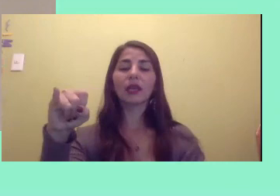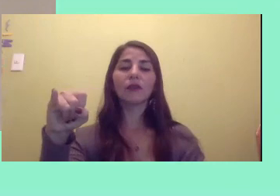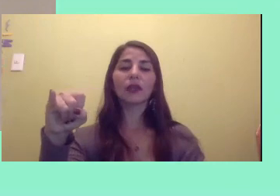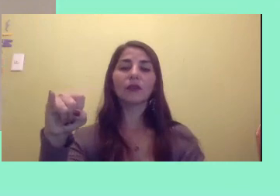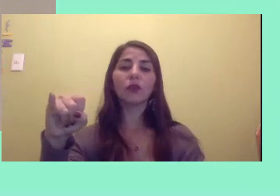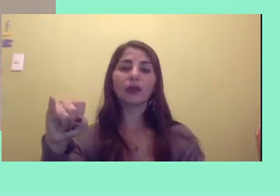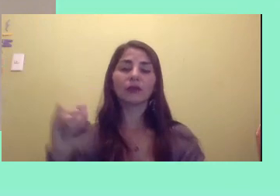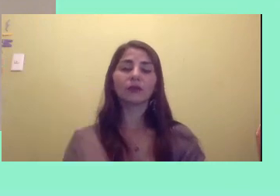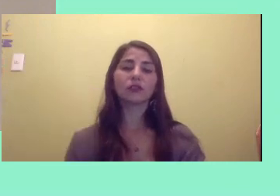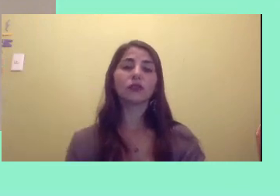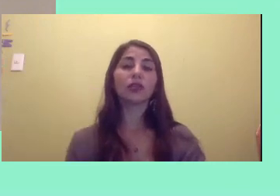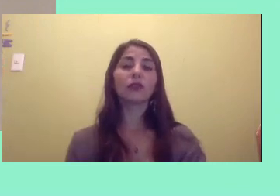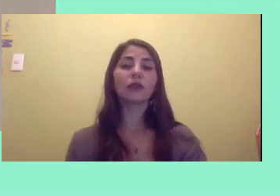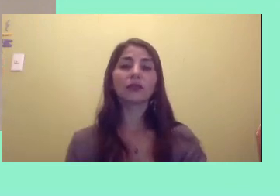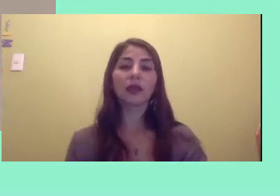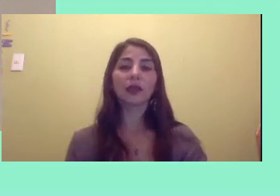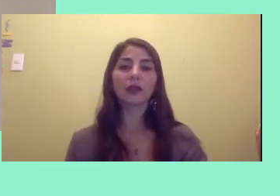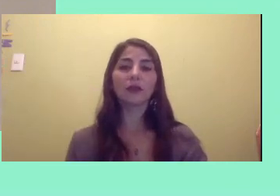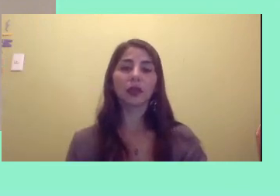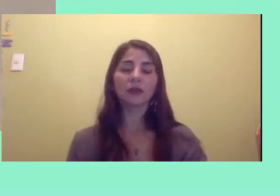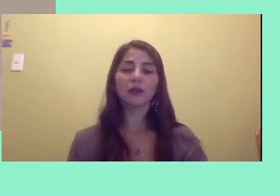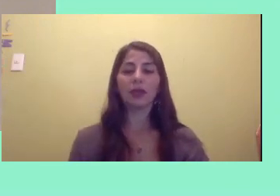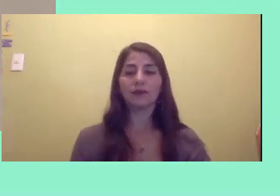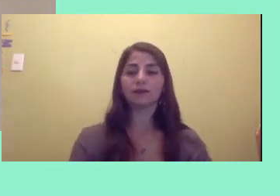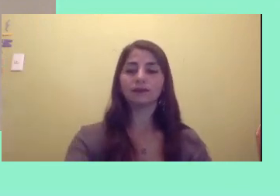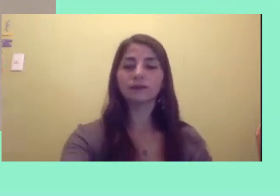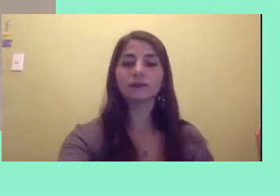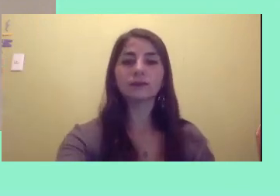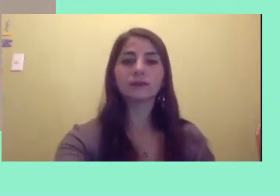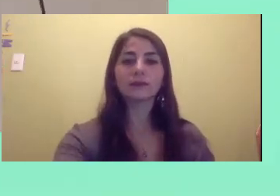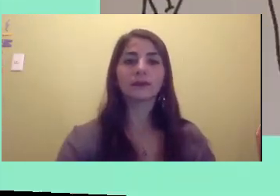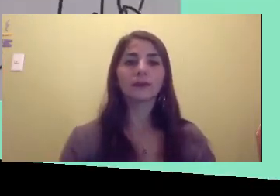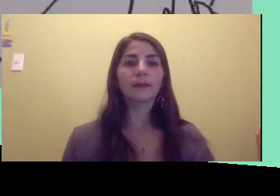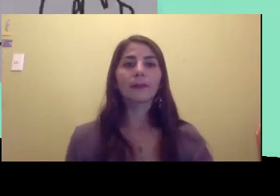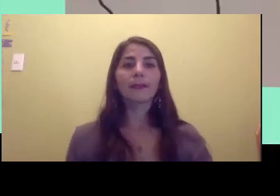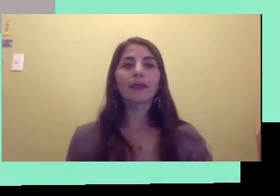que también la voy a dibujar, como si tuviera una pizarra enfrente de mí.